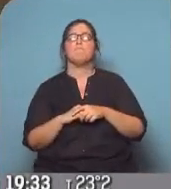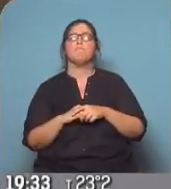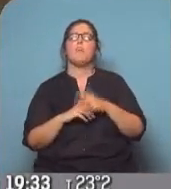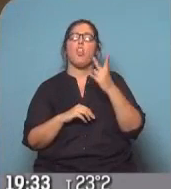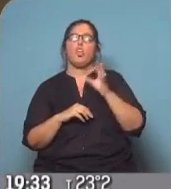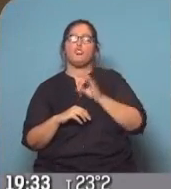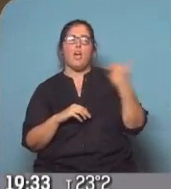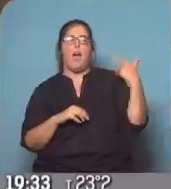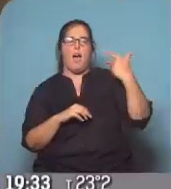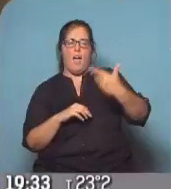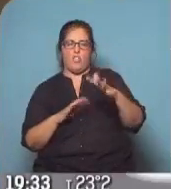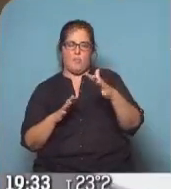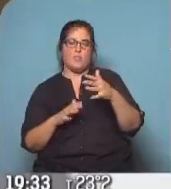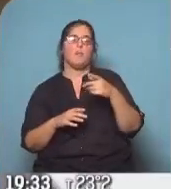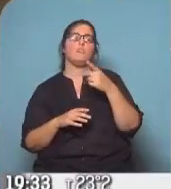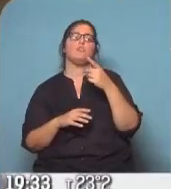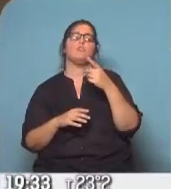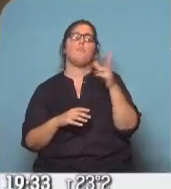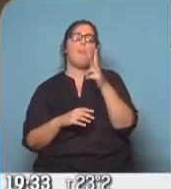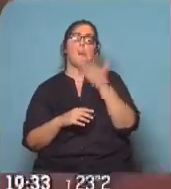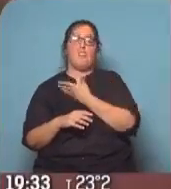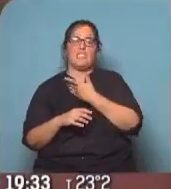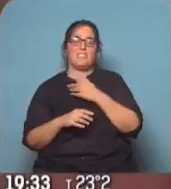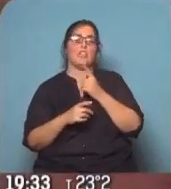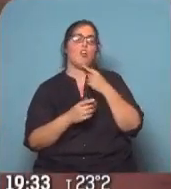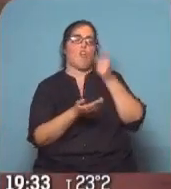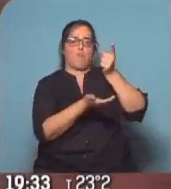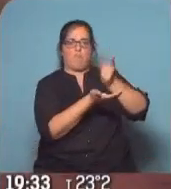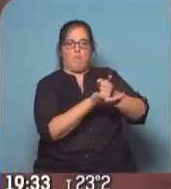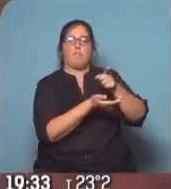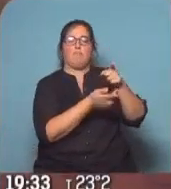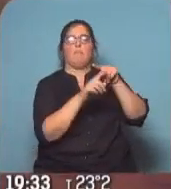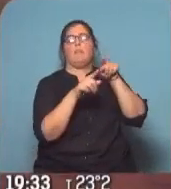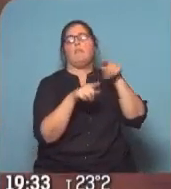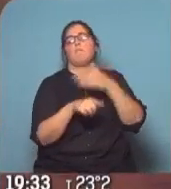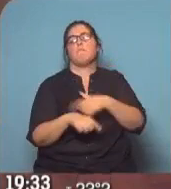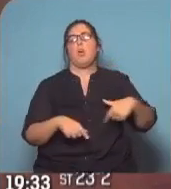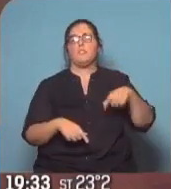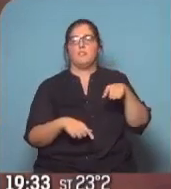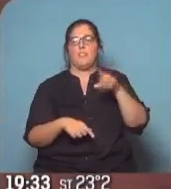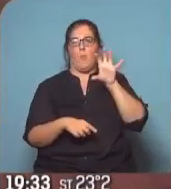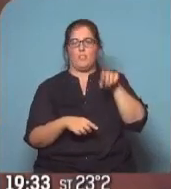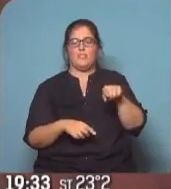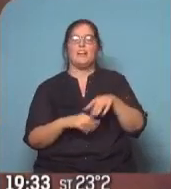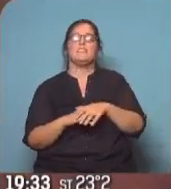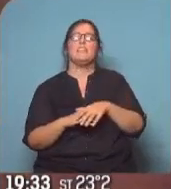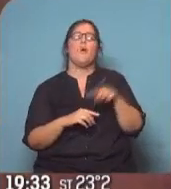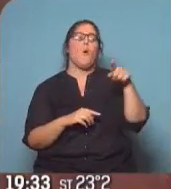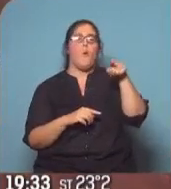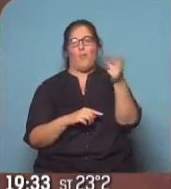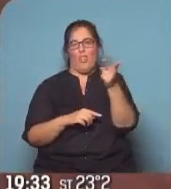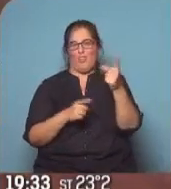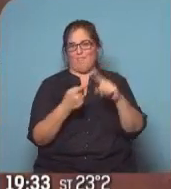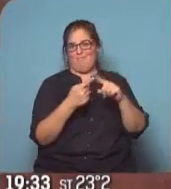años lo ha nombrado obispo castrense a que la república argentina entiendo que tienen relación por lo menos más cercana que la que podemos tener cualquiera de